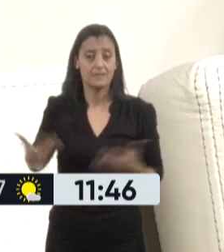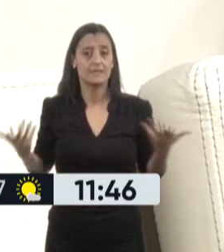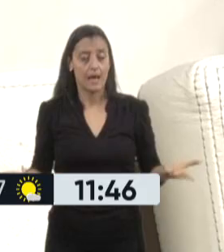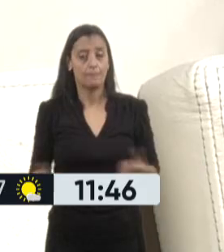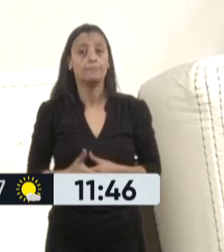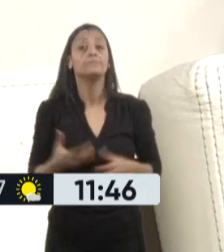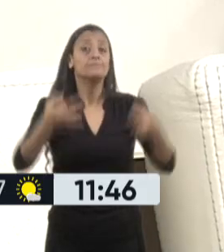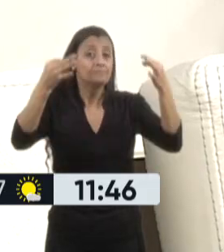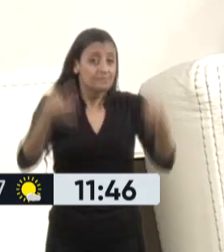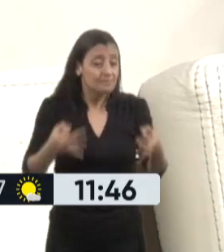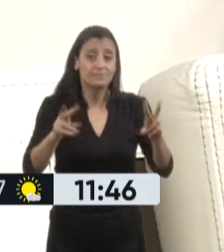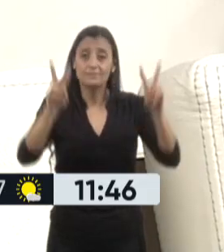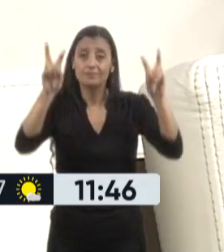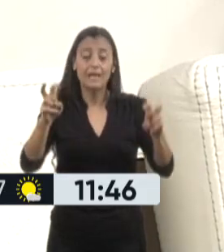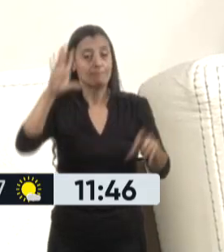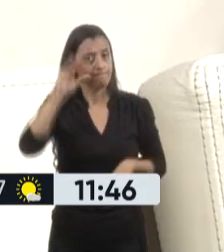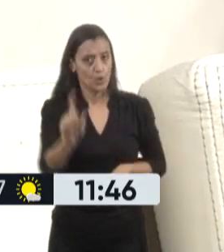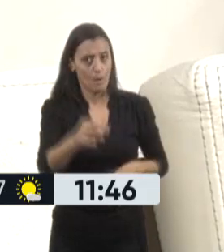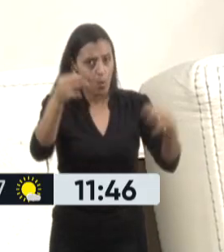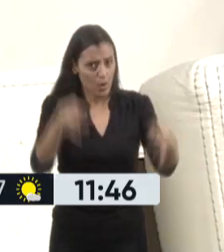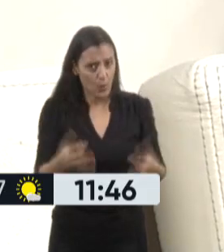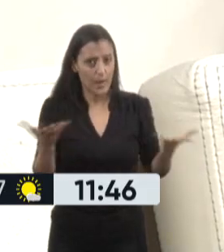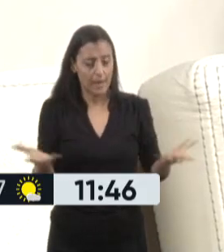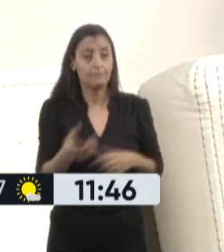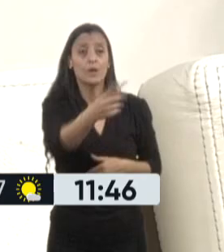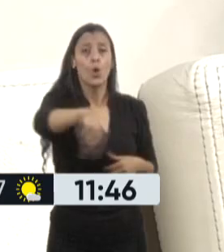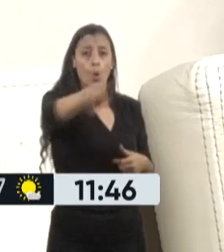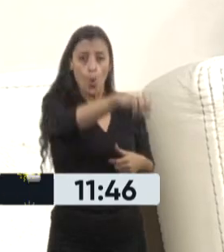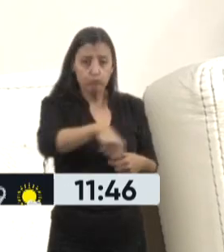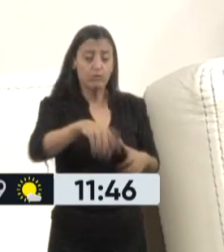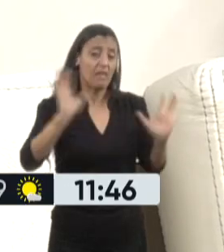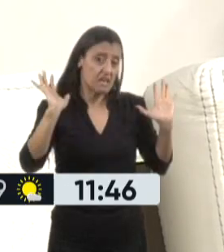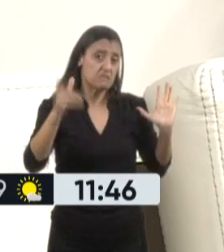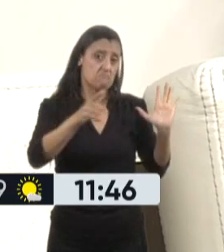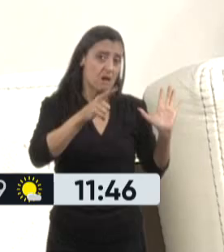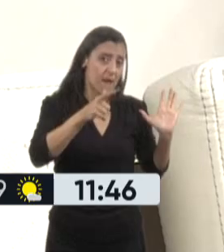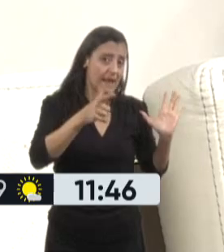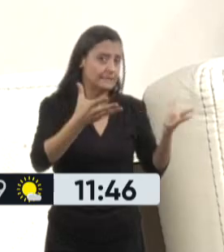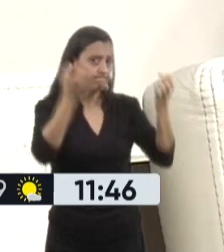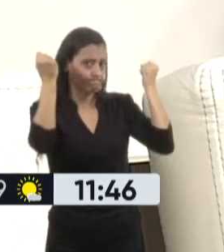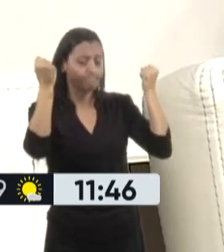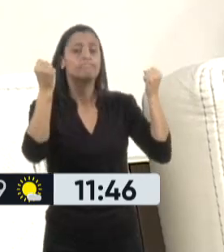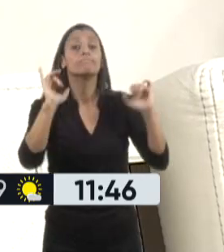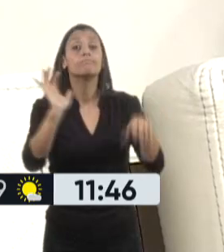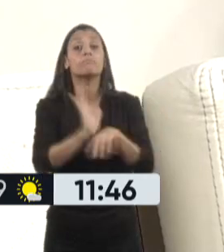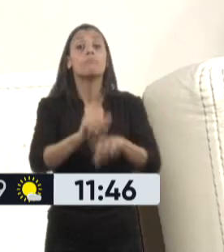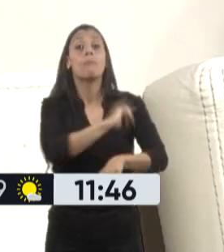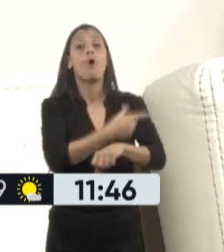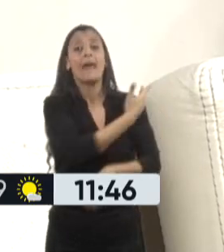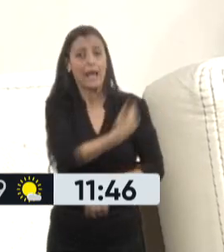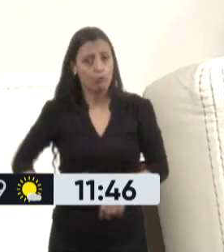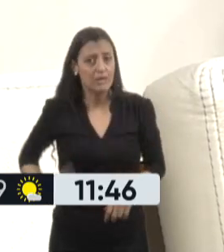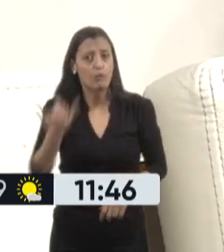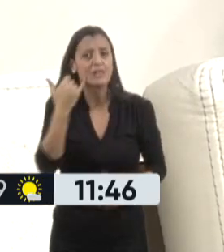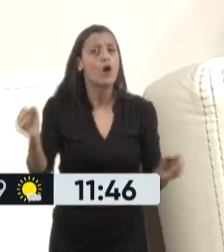Y puntualmente, que no recuerdo si en definitiva ustedes lo dejaron trascender, me parece que no, si el Poder Ejecutivo pudo